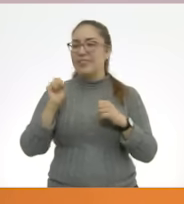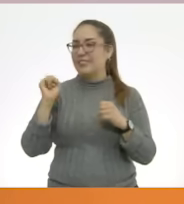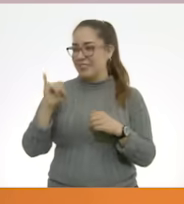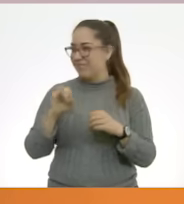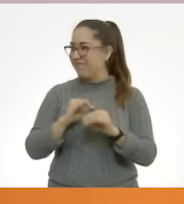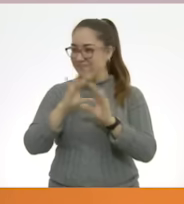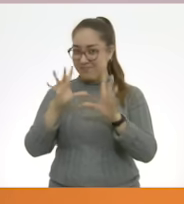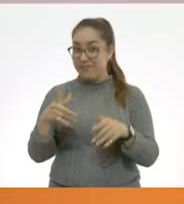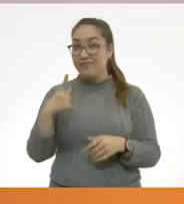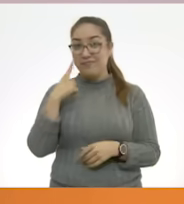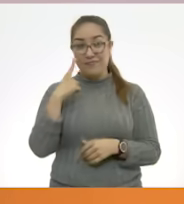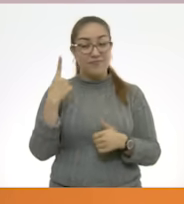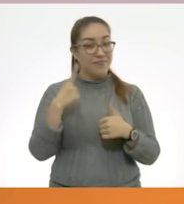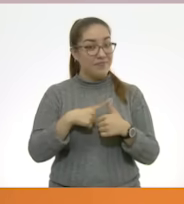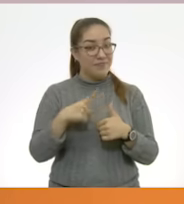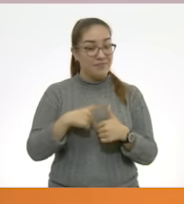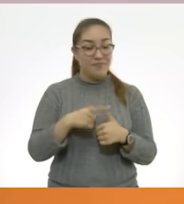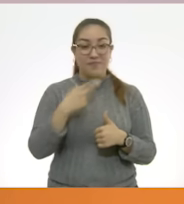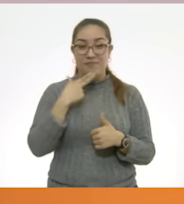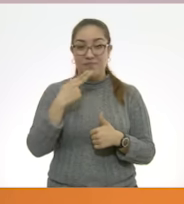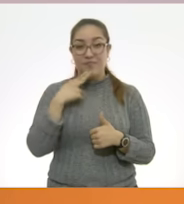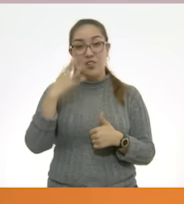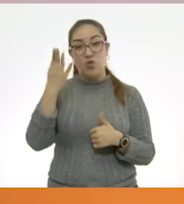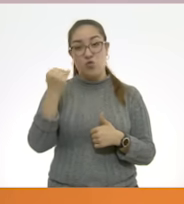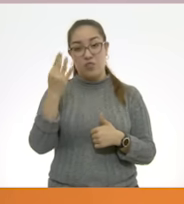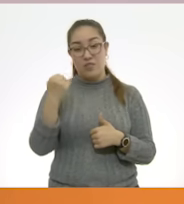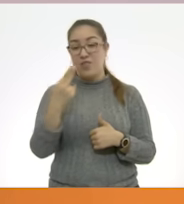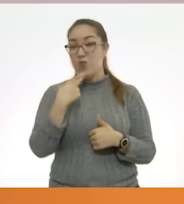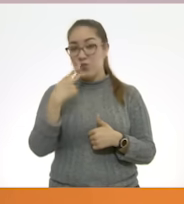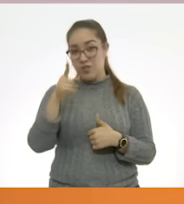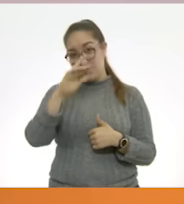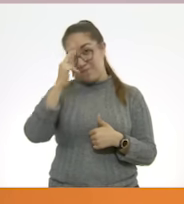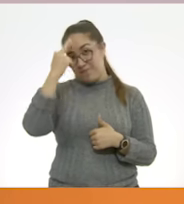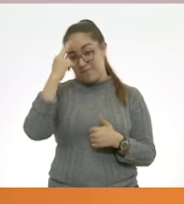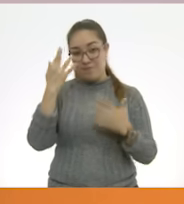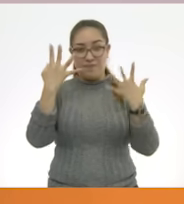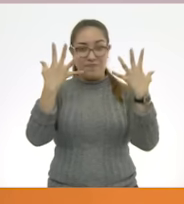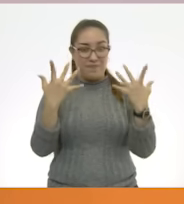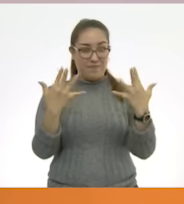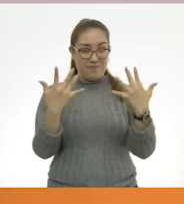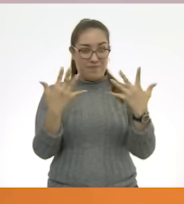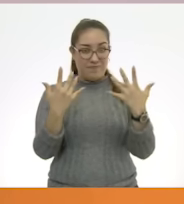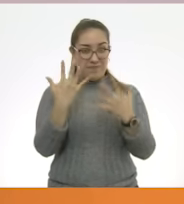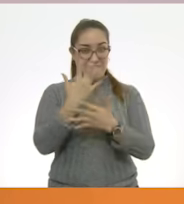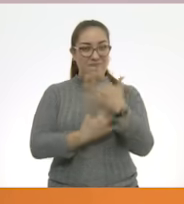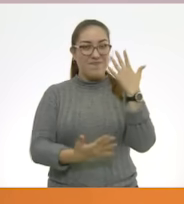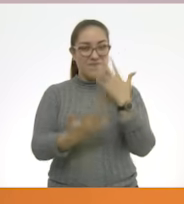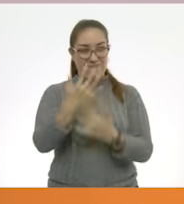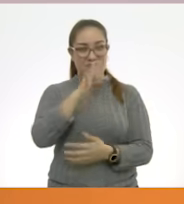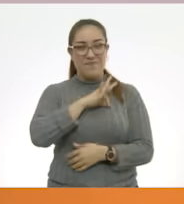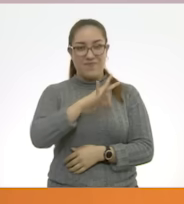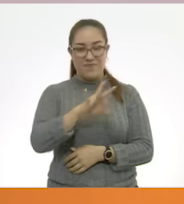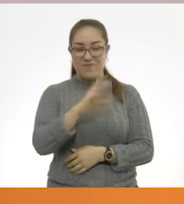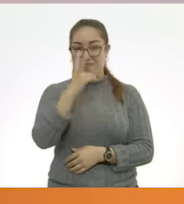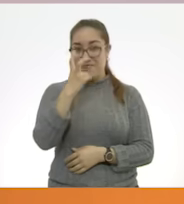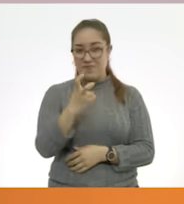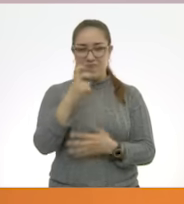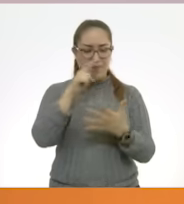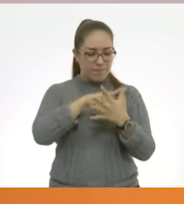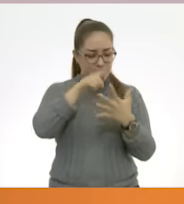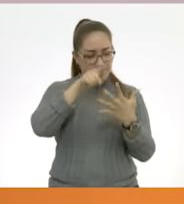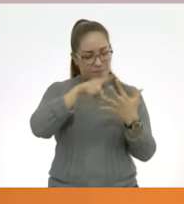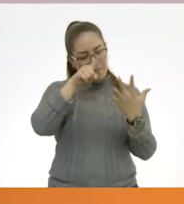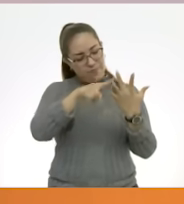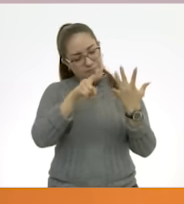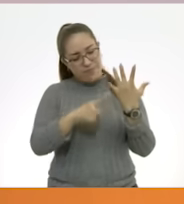sí. Fíjate bien, la primera estrategia del 9. Pueden ser con tus dedos. Uh-huh. Recuerda que bajan, cuentas tus dedos y bajas